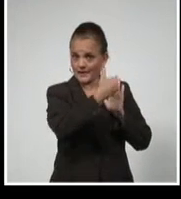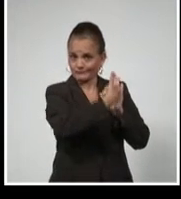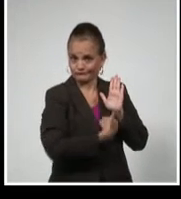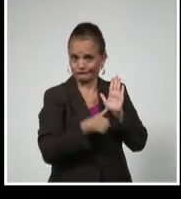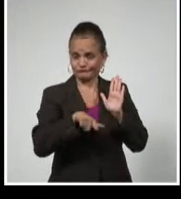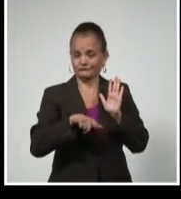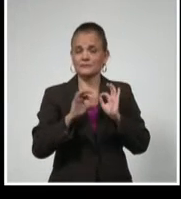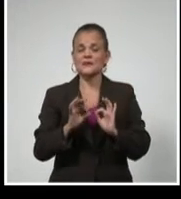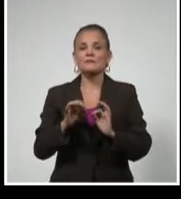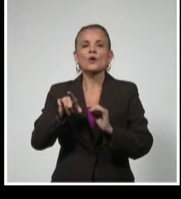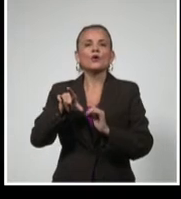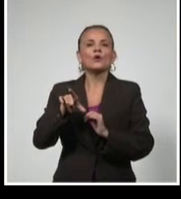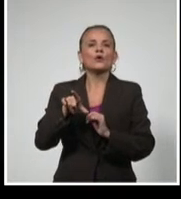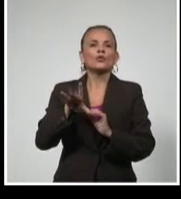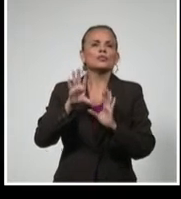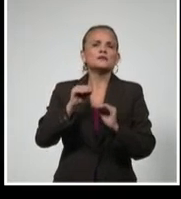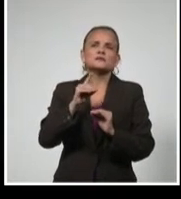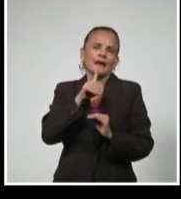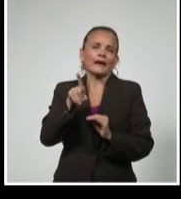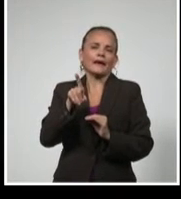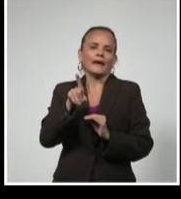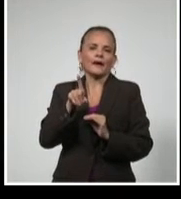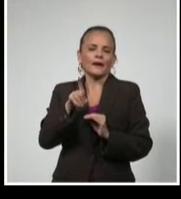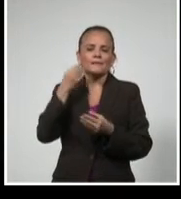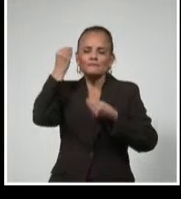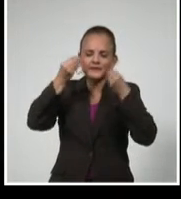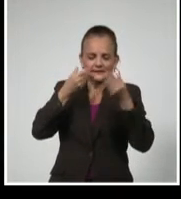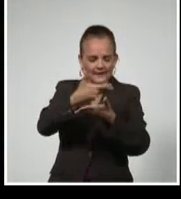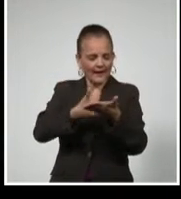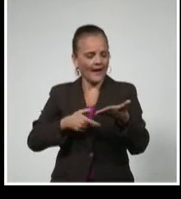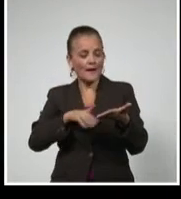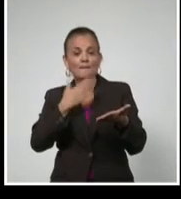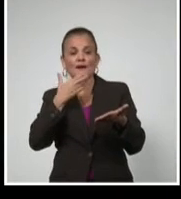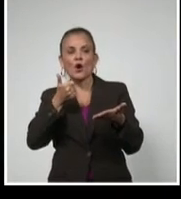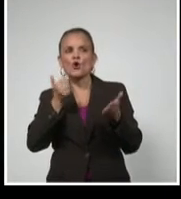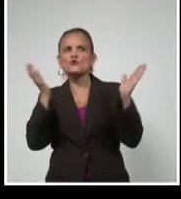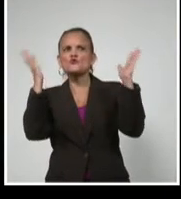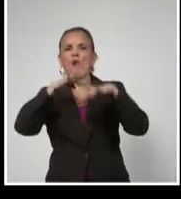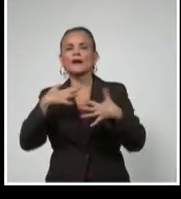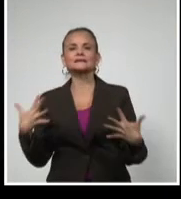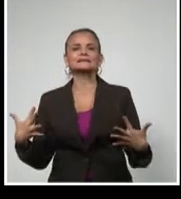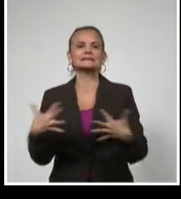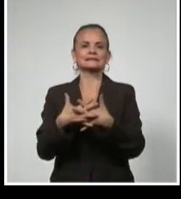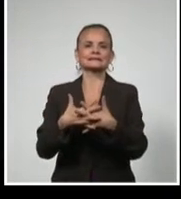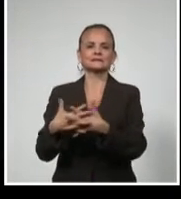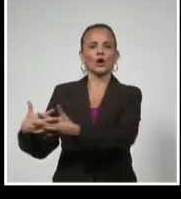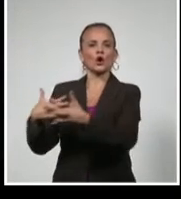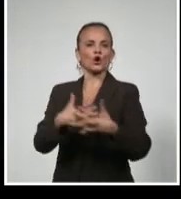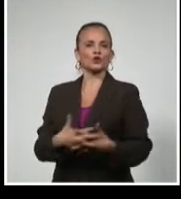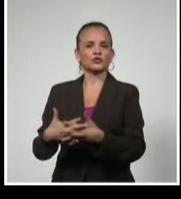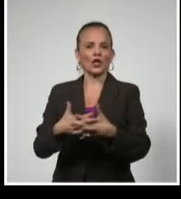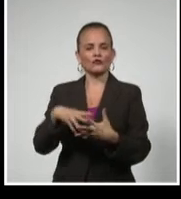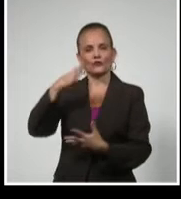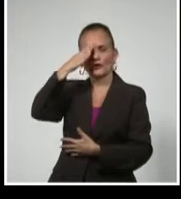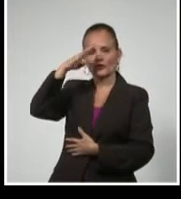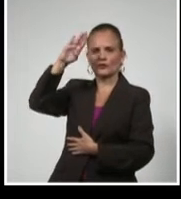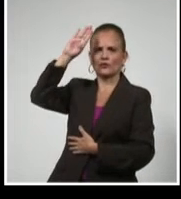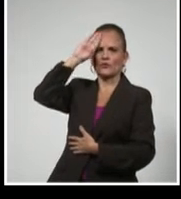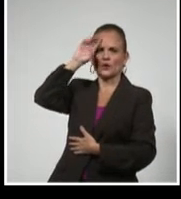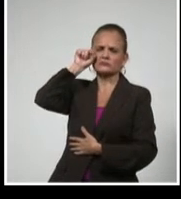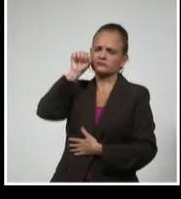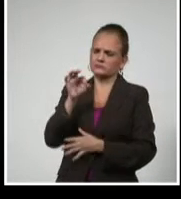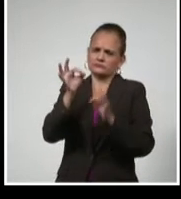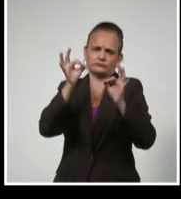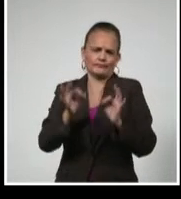pueda haber una mejoría en las relaciones bilaterales entre Cuba y los Estados Unidos. Esto está escrito con plena claridad en el